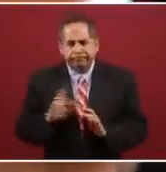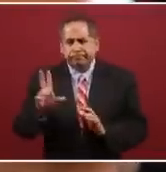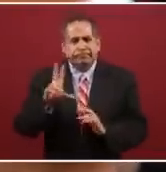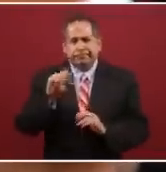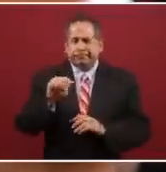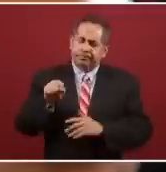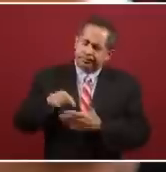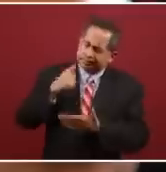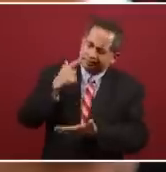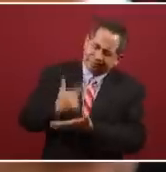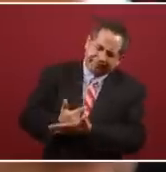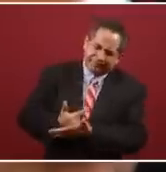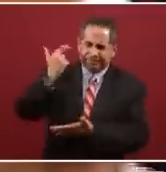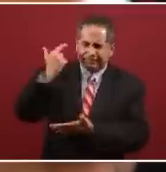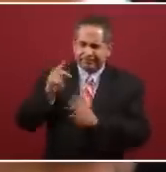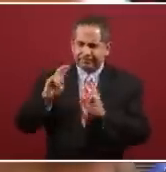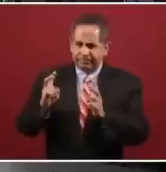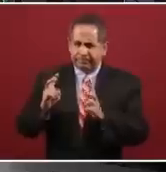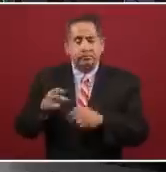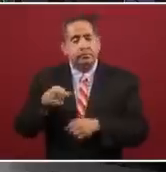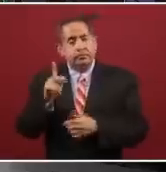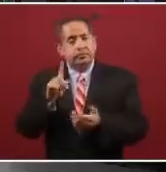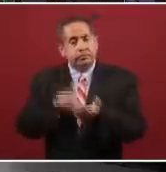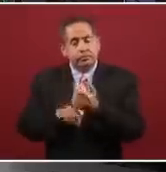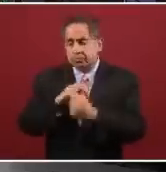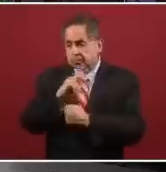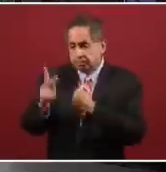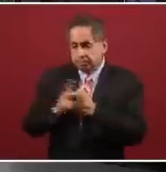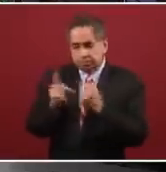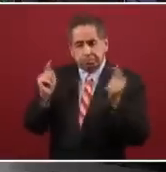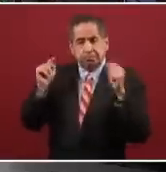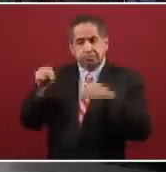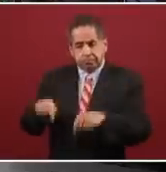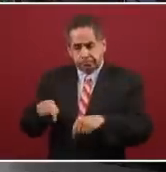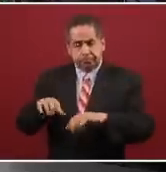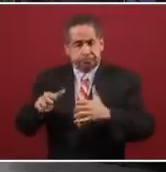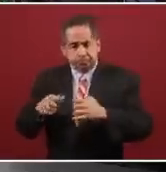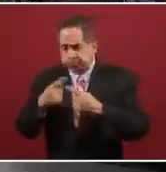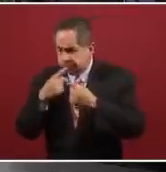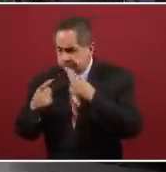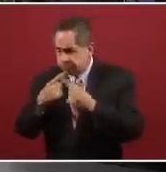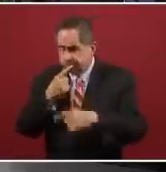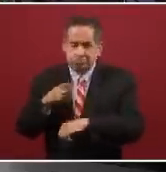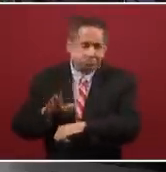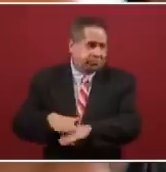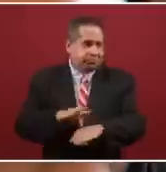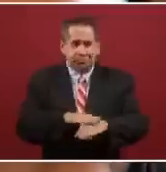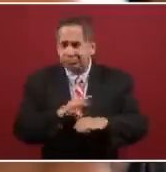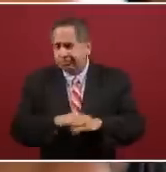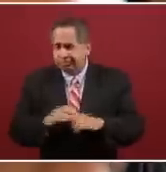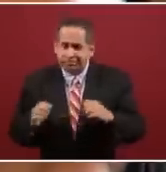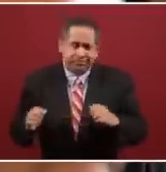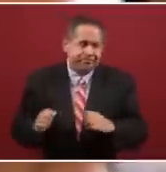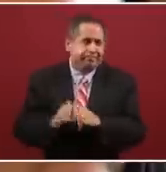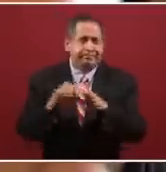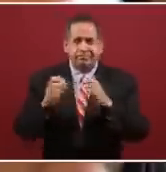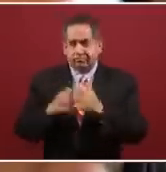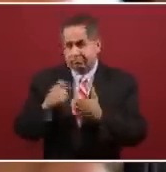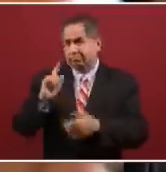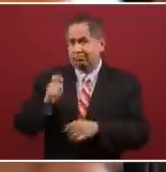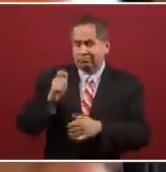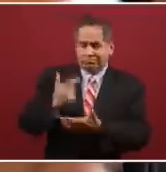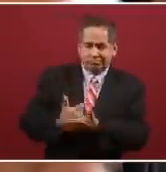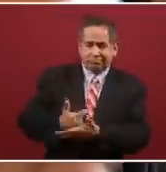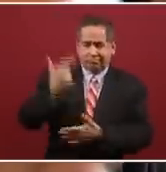no era grave el tema. Sin embargo, los países que están ahí representados sí están dando una alerta muy importante sobre la gravedad,